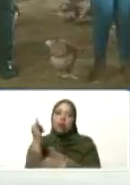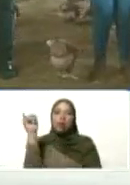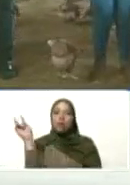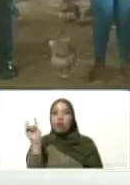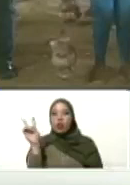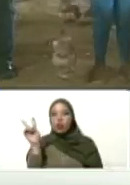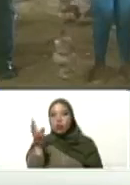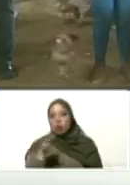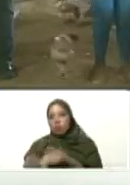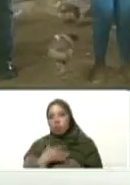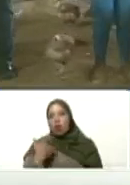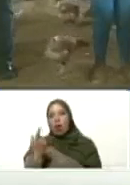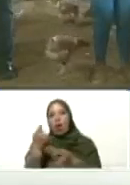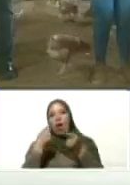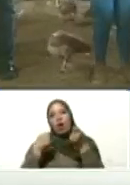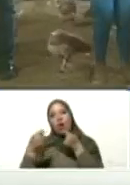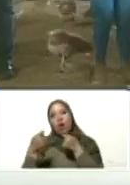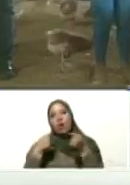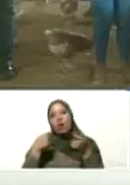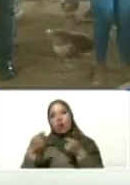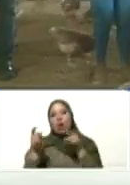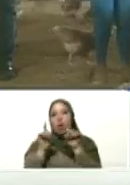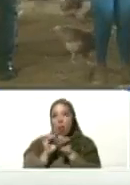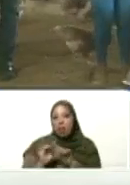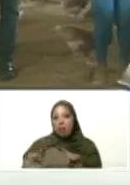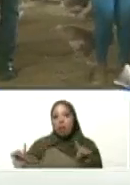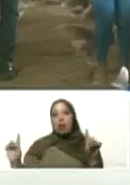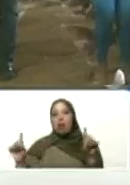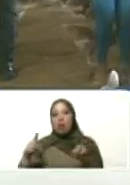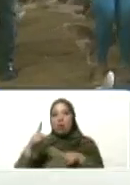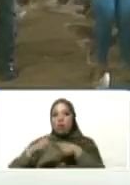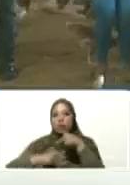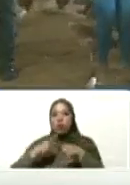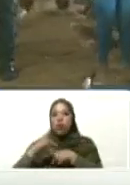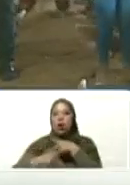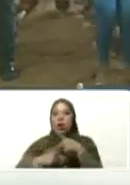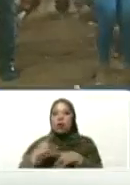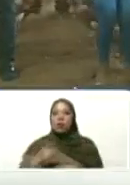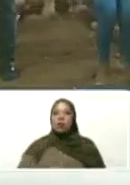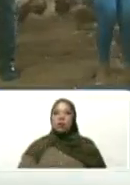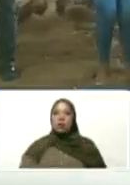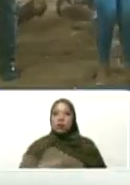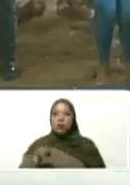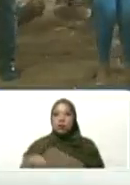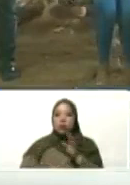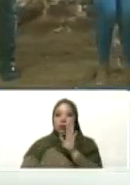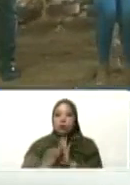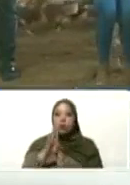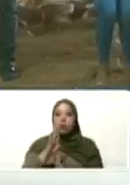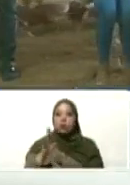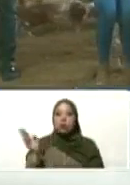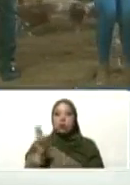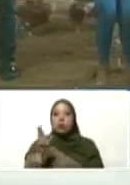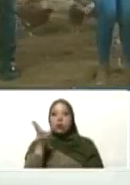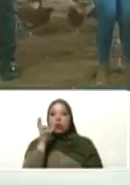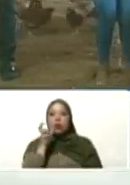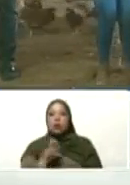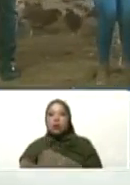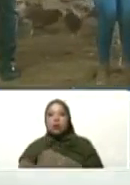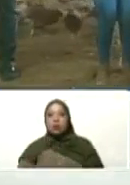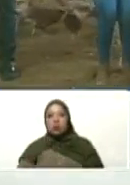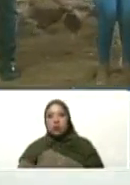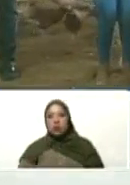Venezuela, economía multiproductora, diversa y en crecimiento. Adelante, José Vázquez.